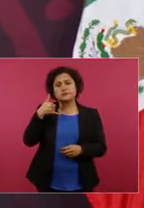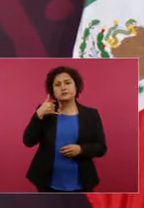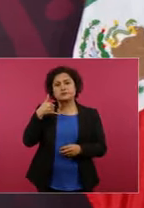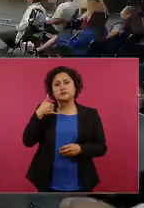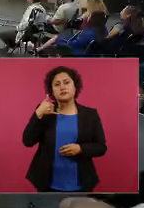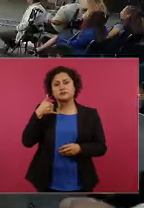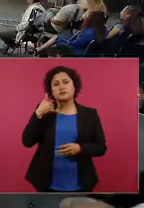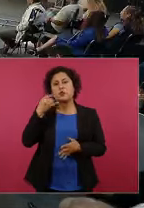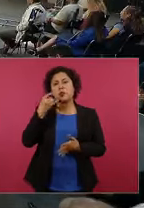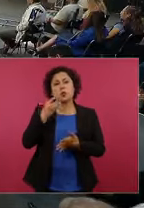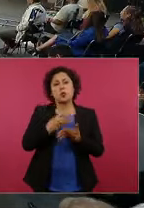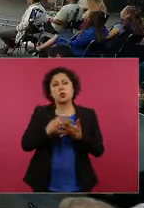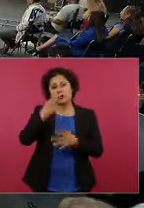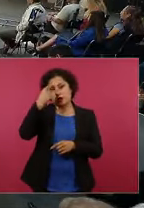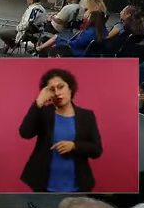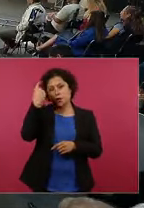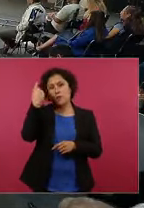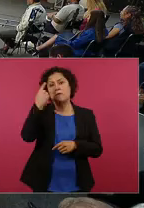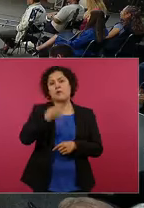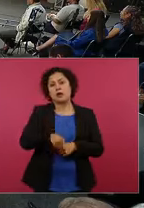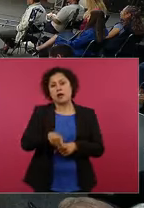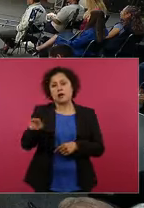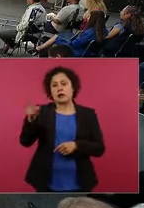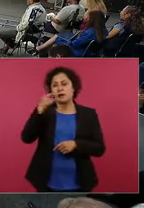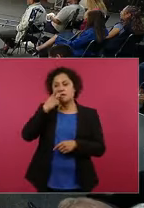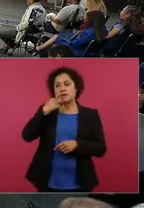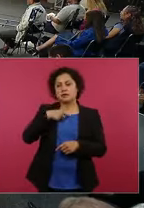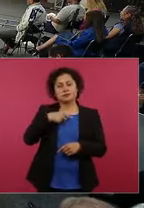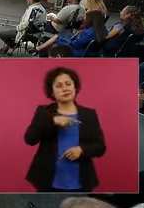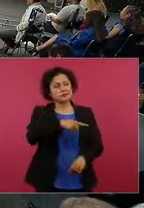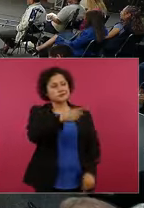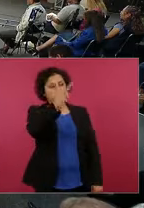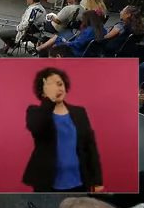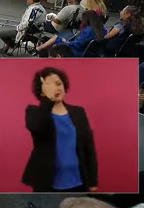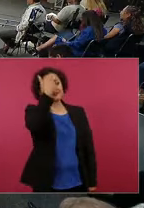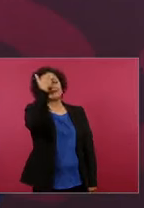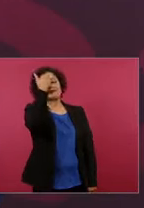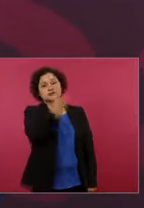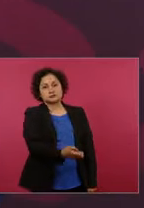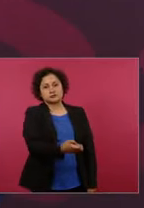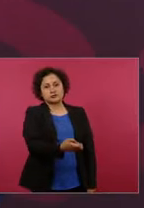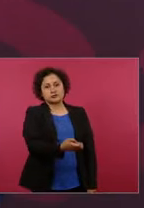nada más para decirme que yo tenía razón, porque lo habían corrido